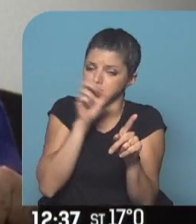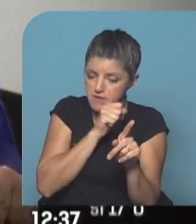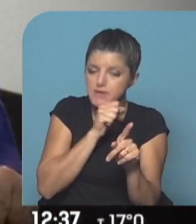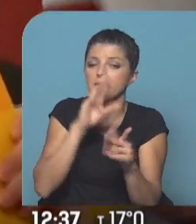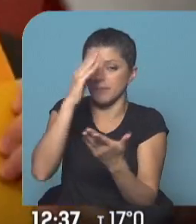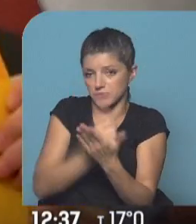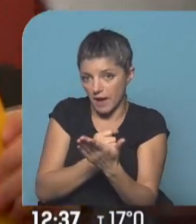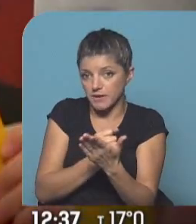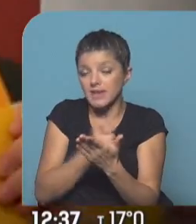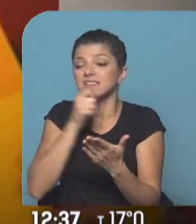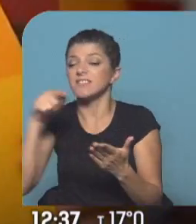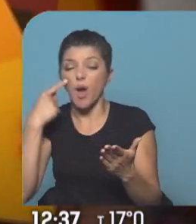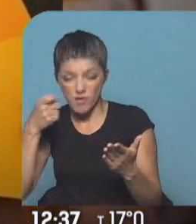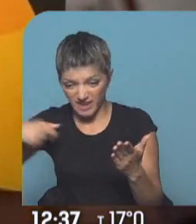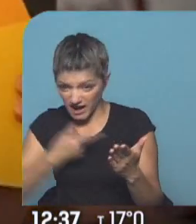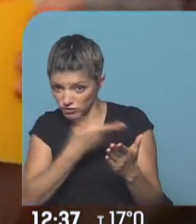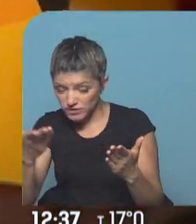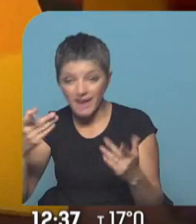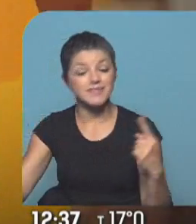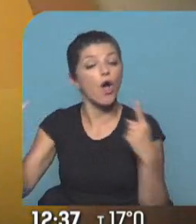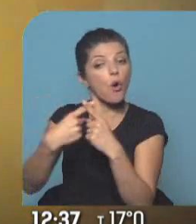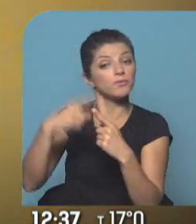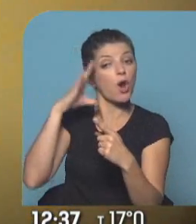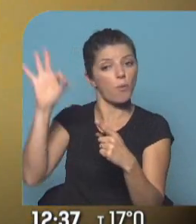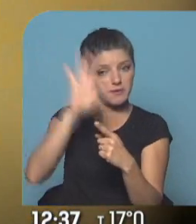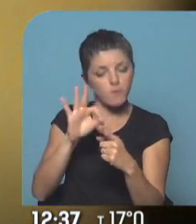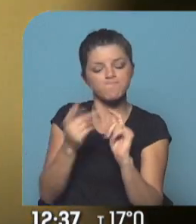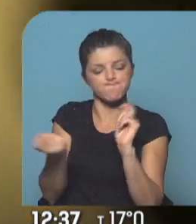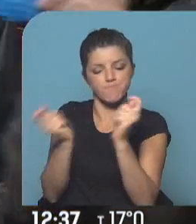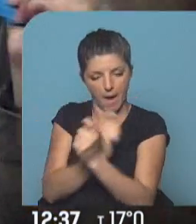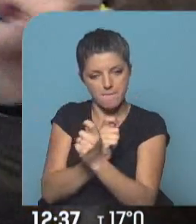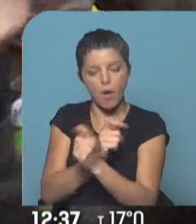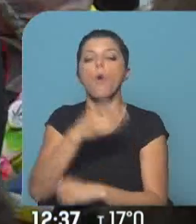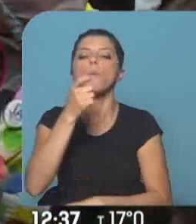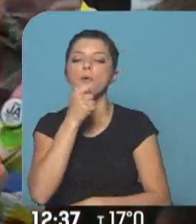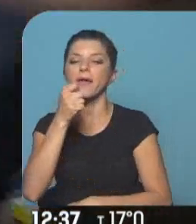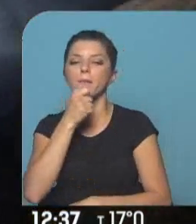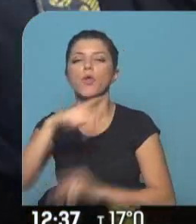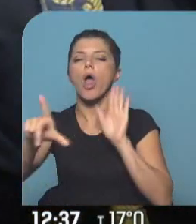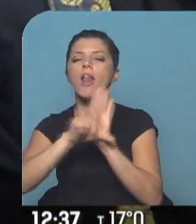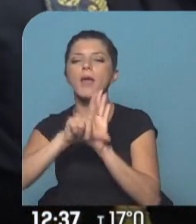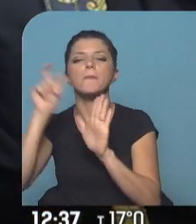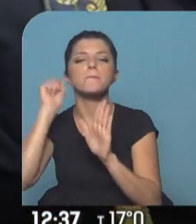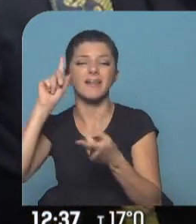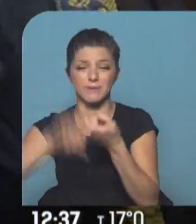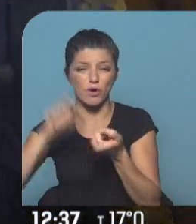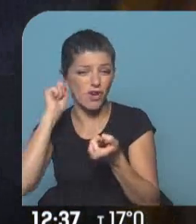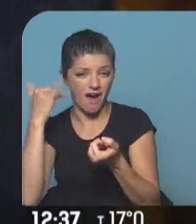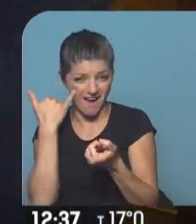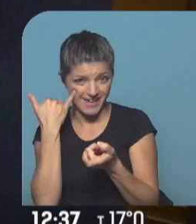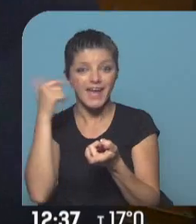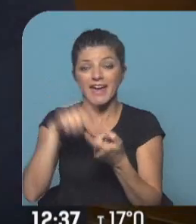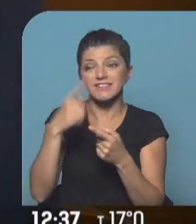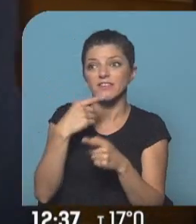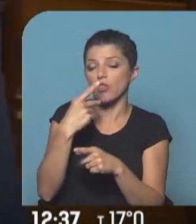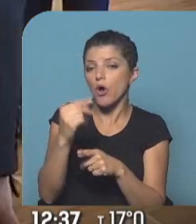las que el consenso social va contra sus posiciones, como en el caso de la legislación del matrimonio igualitario, y de mantenerse firme en